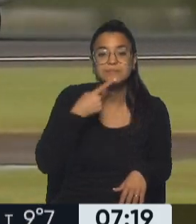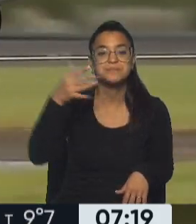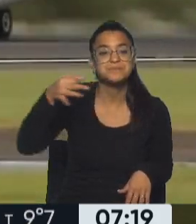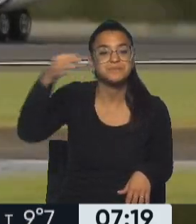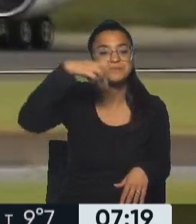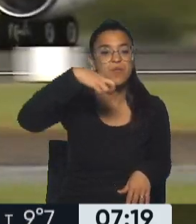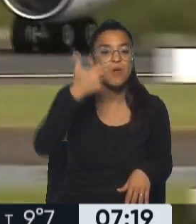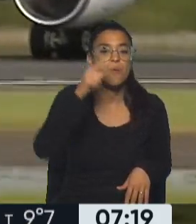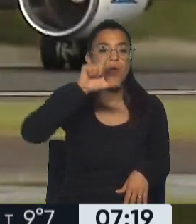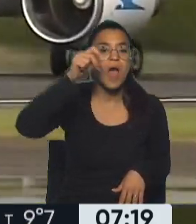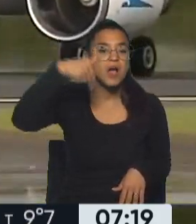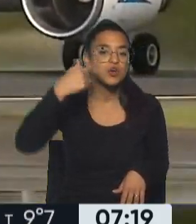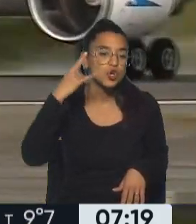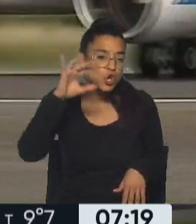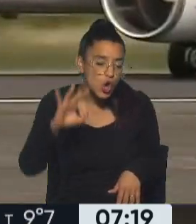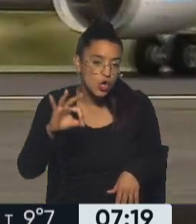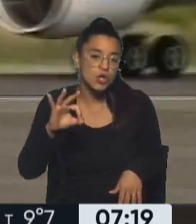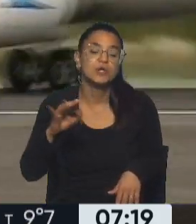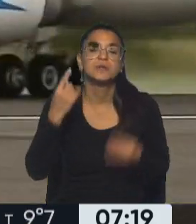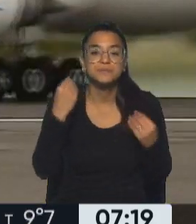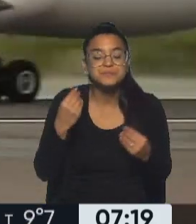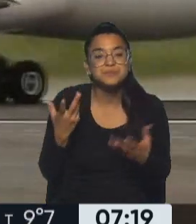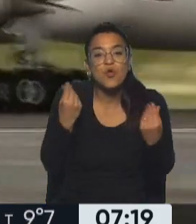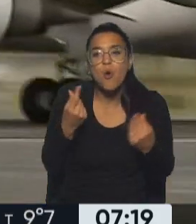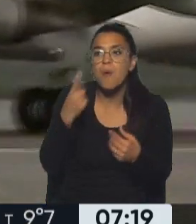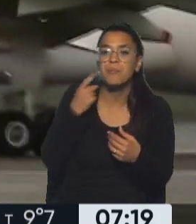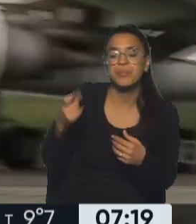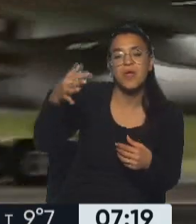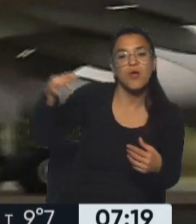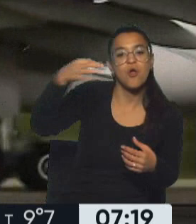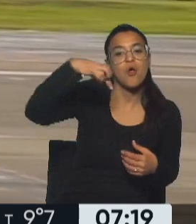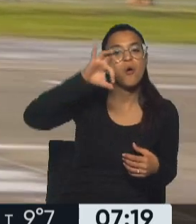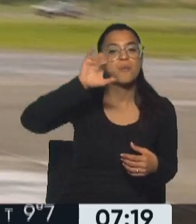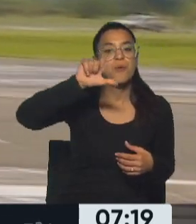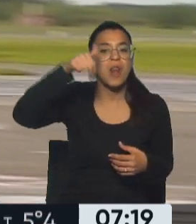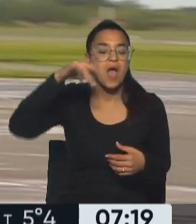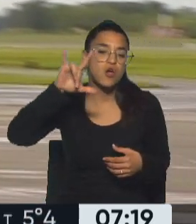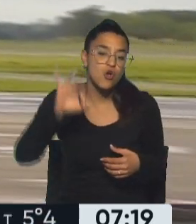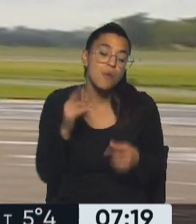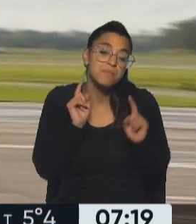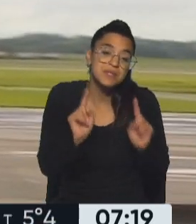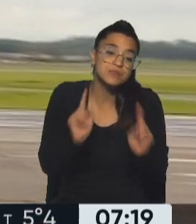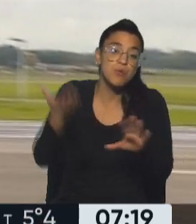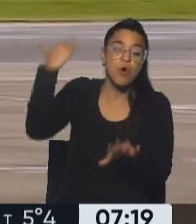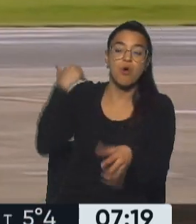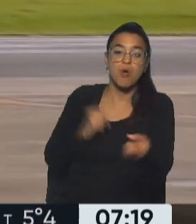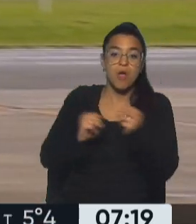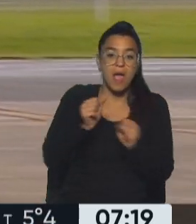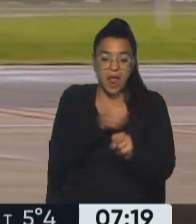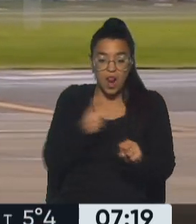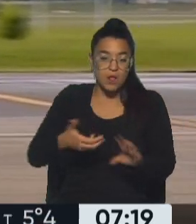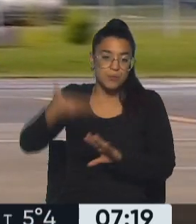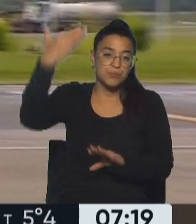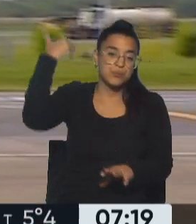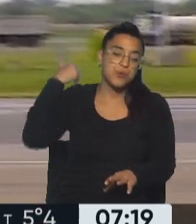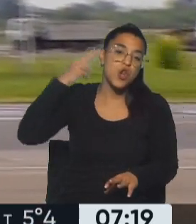ovni Polanco-Polanco. De eso hablábamos ayer. ¿Cómo reconoces el ovni Polanco en el cielo? Y es el que vieron los mismos pilotos de Aerolíneas Argentinas allá por